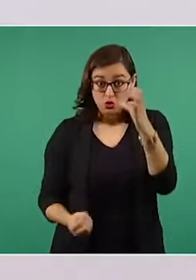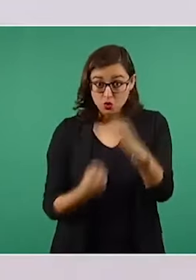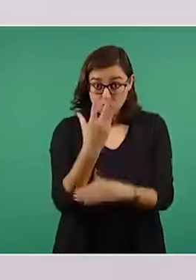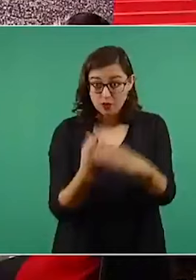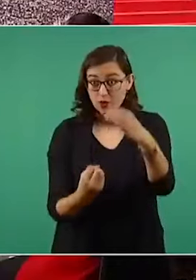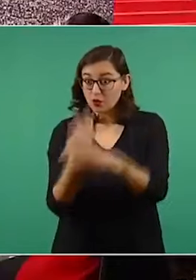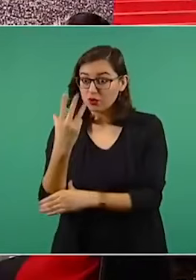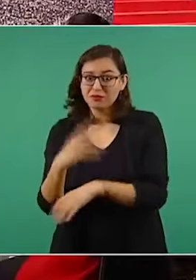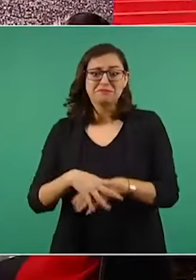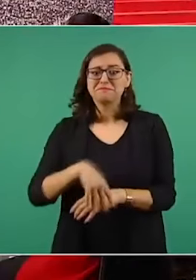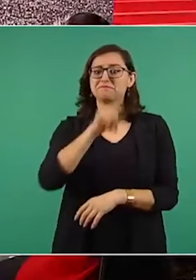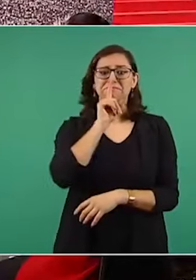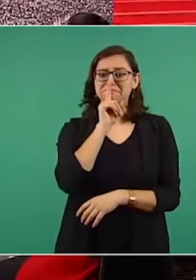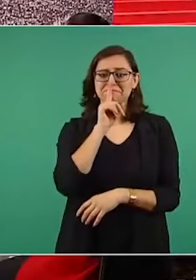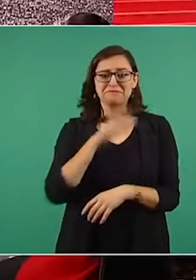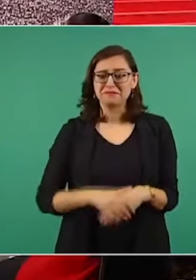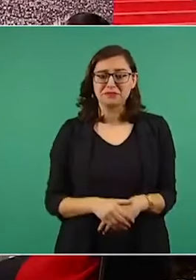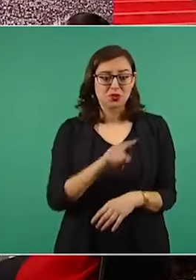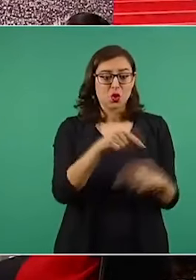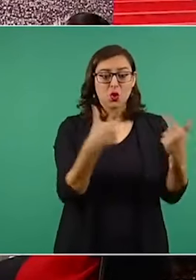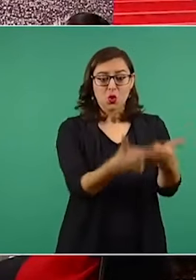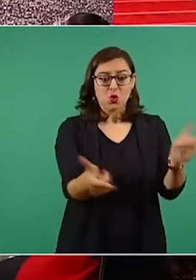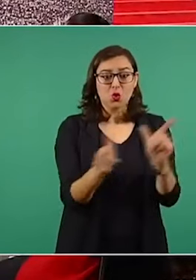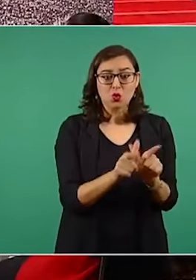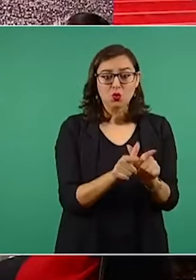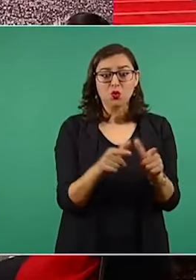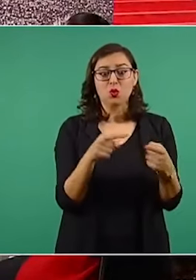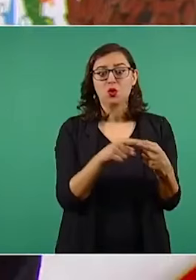Es el cartel Jalisco